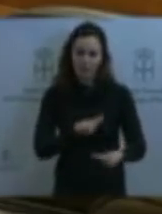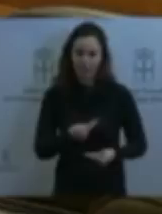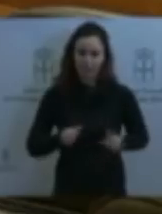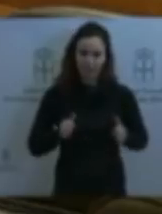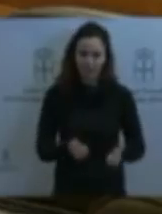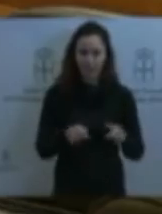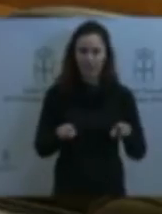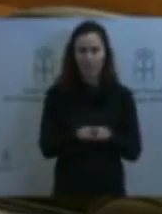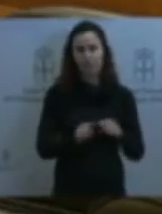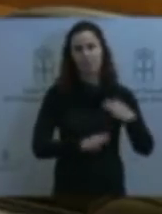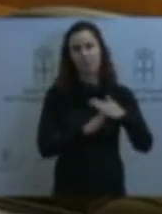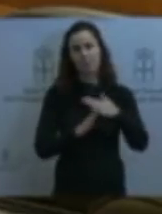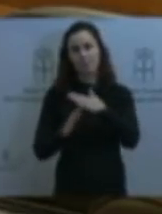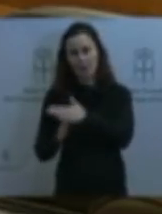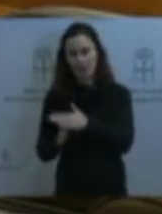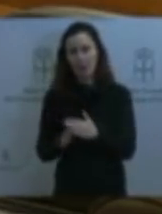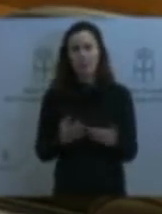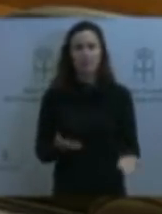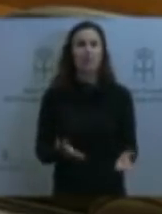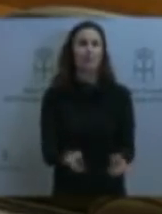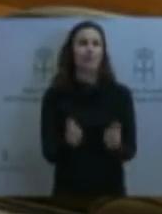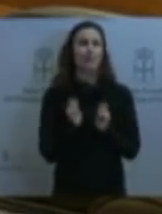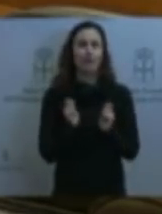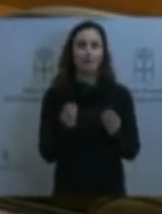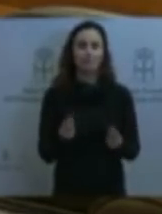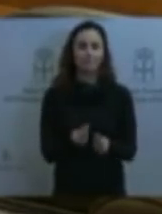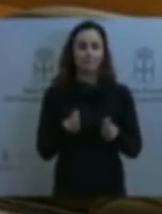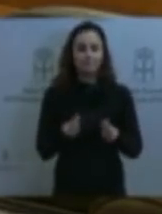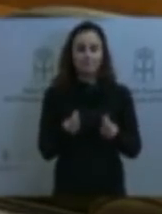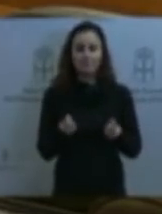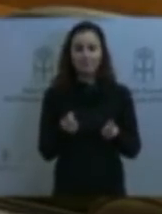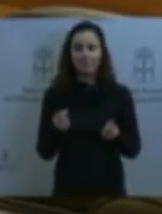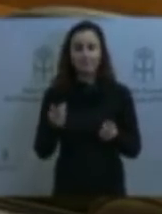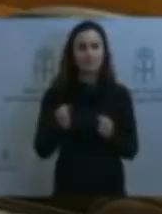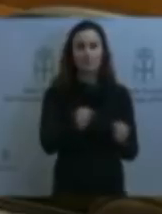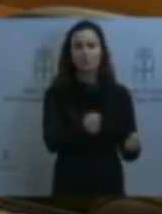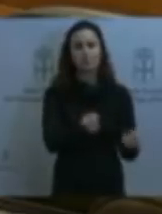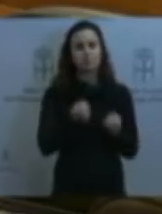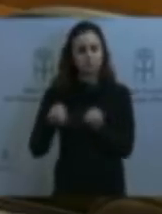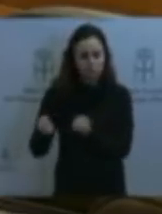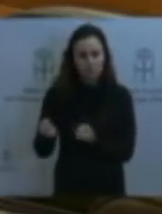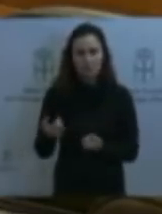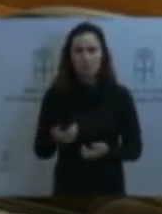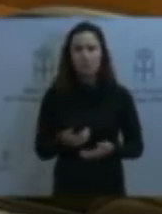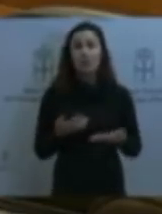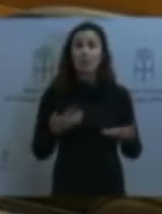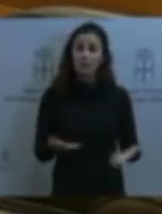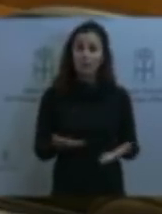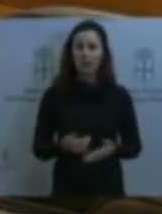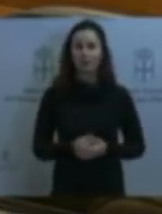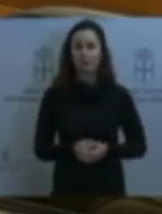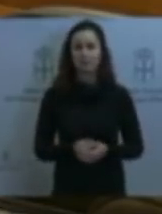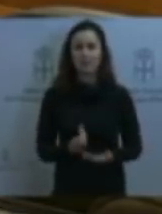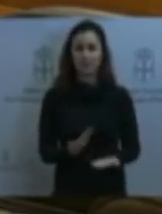generaron innumerables inconvenientes y en los que además se constató, y además así se expuso en esta Cámara,